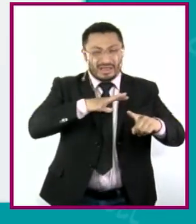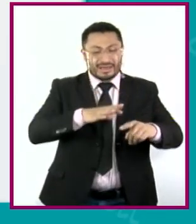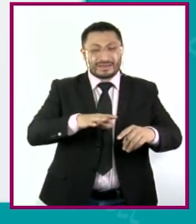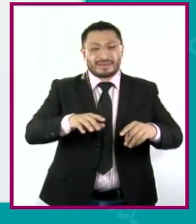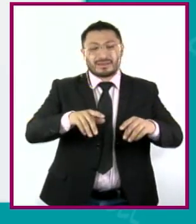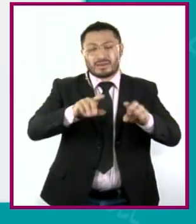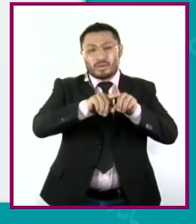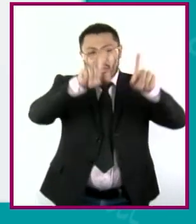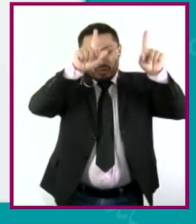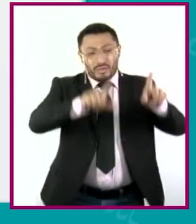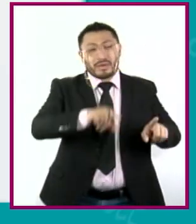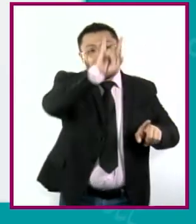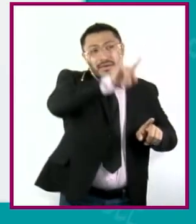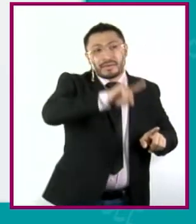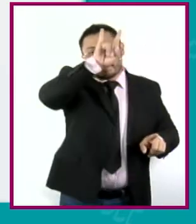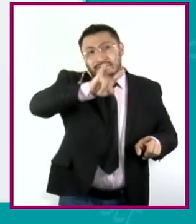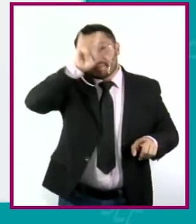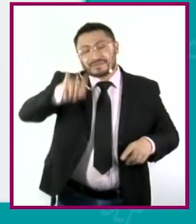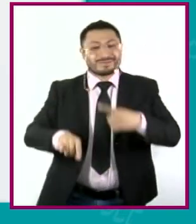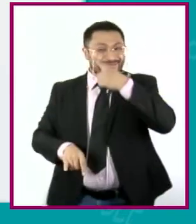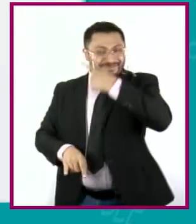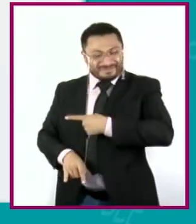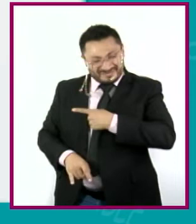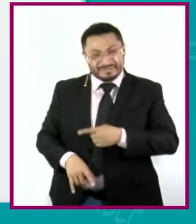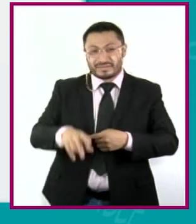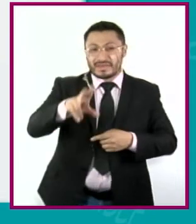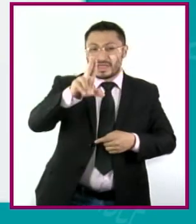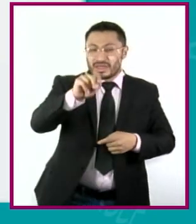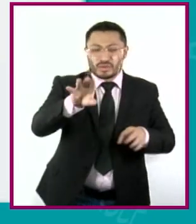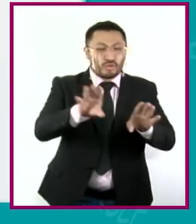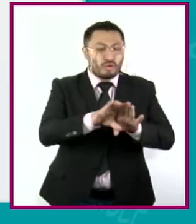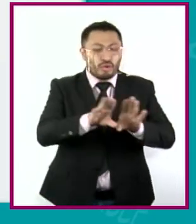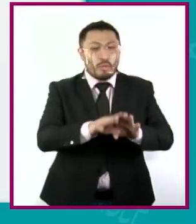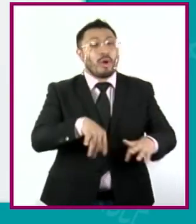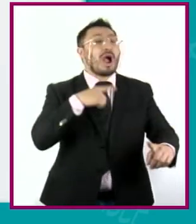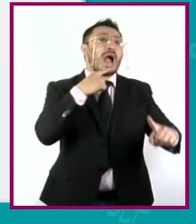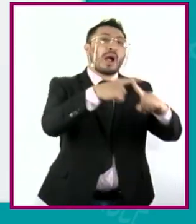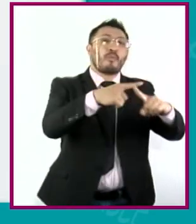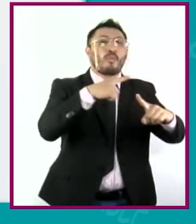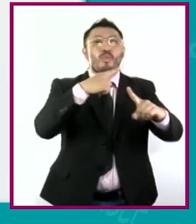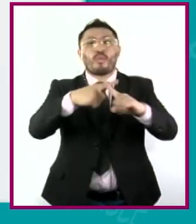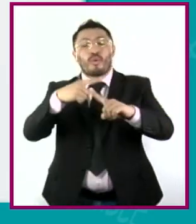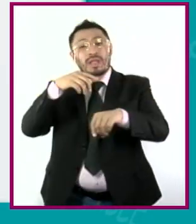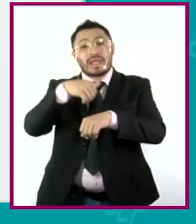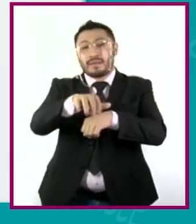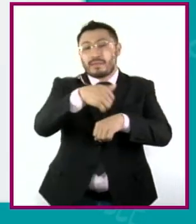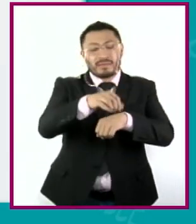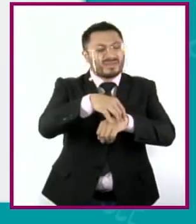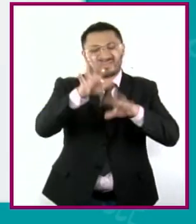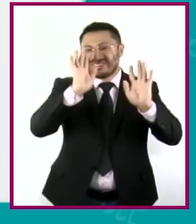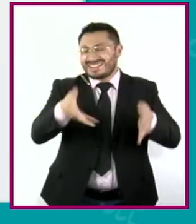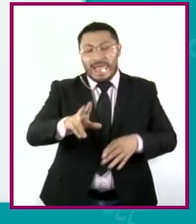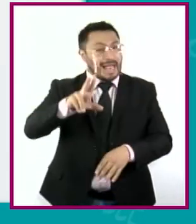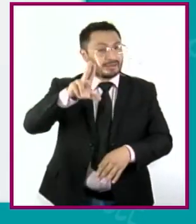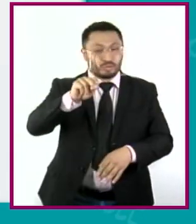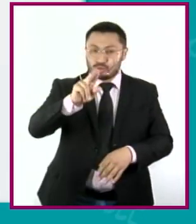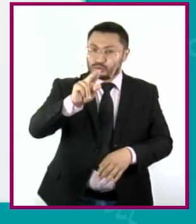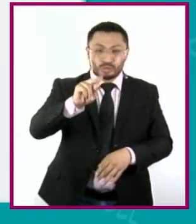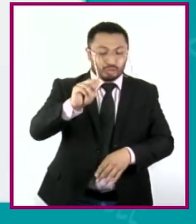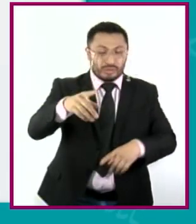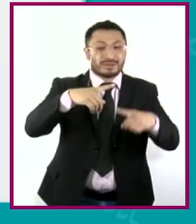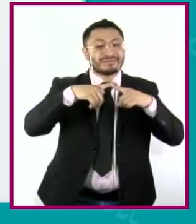multiplicar. No es exactamente para multiplicar números a lo que como estamos